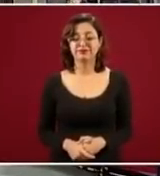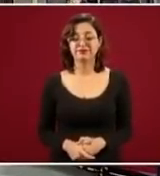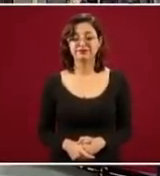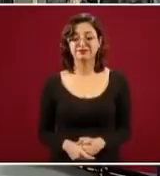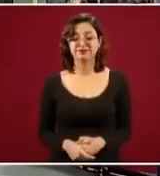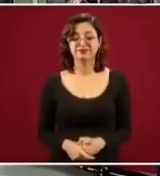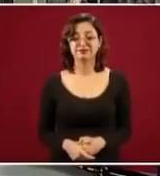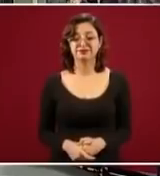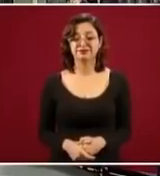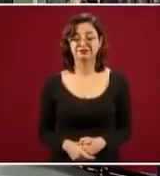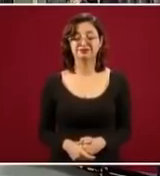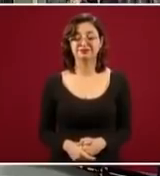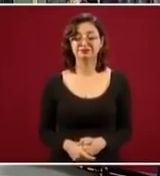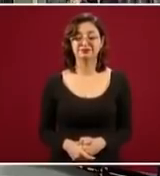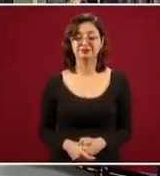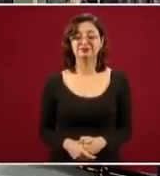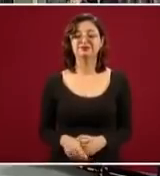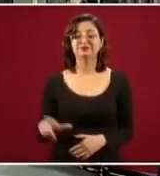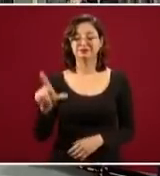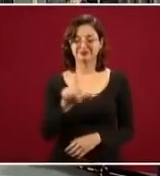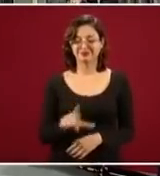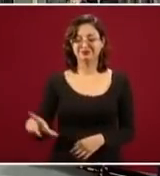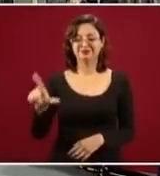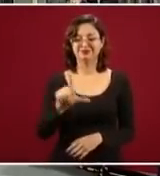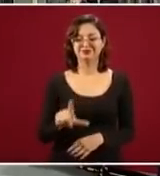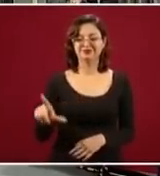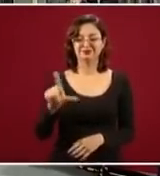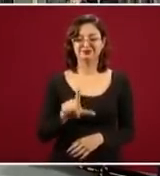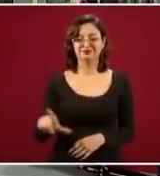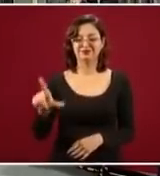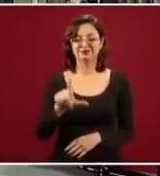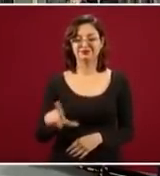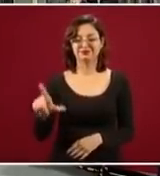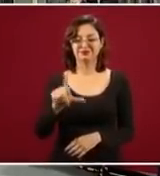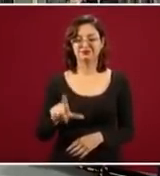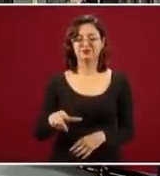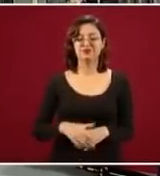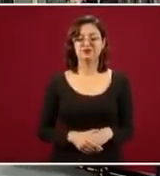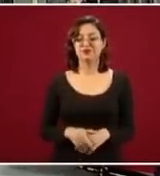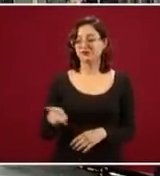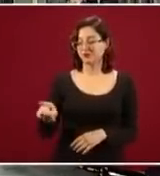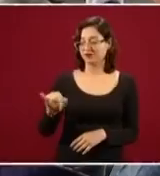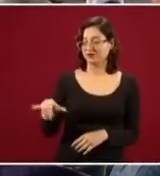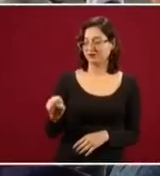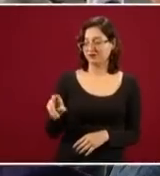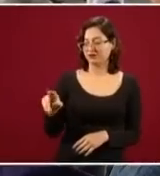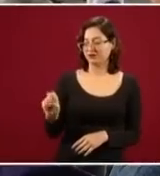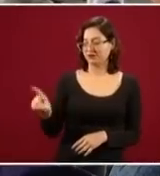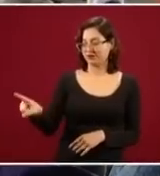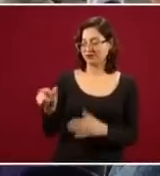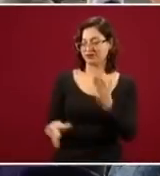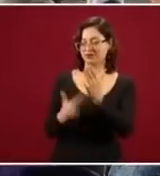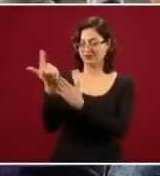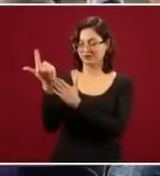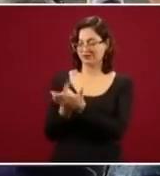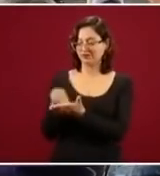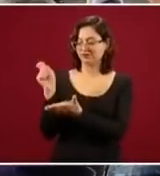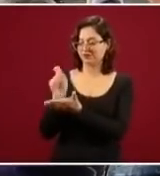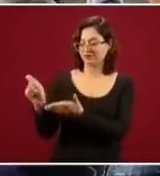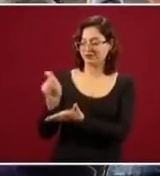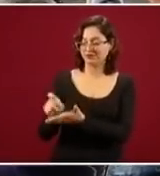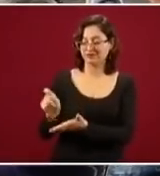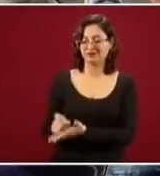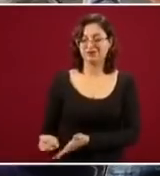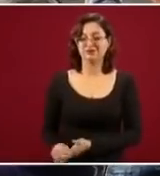Sí, el lunes. A ver, Jesús, los de Guerrero.